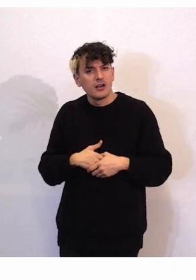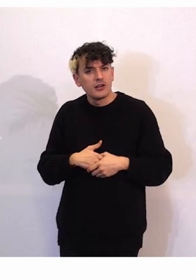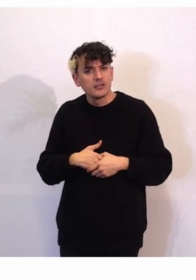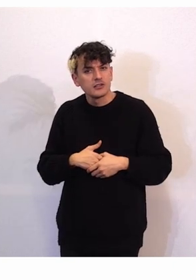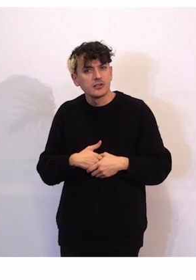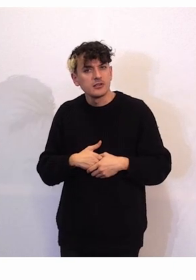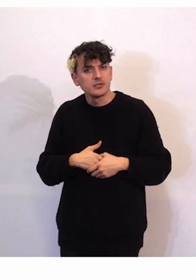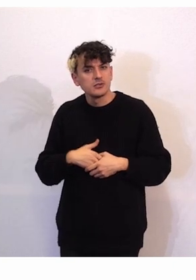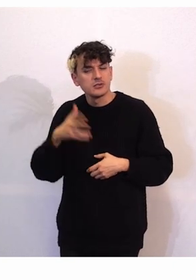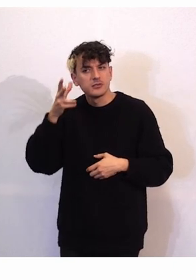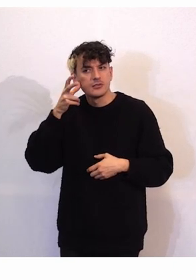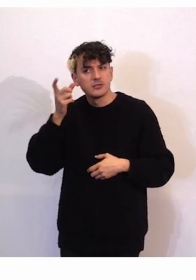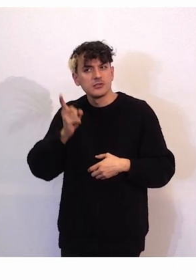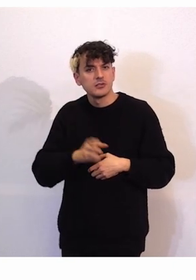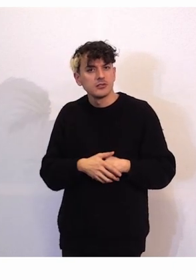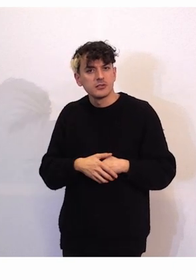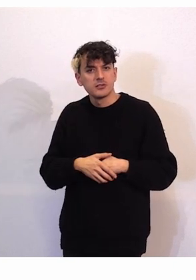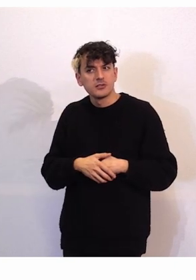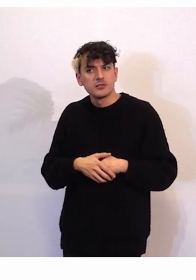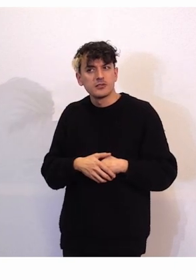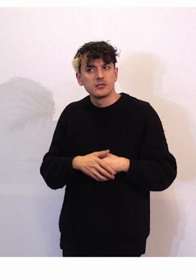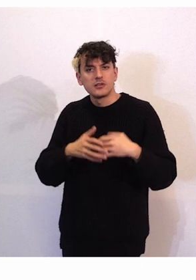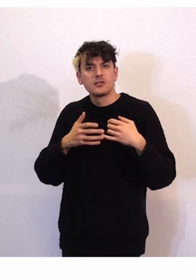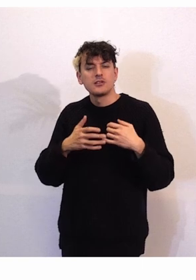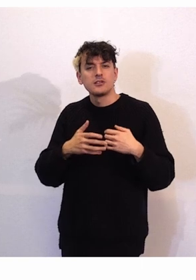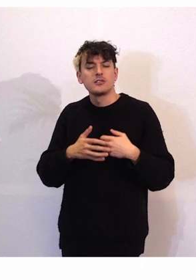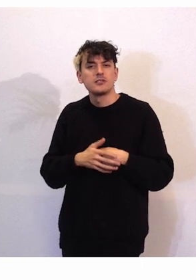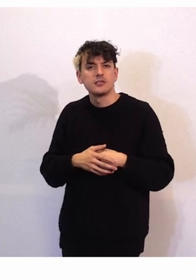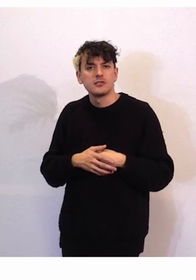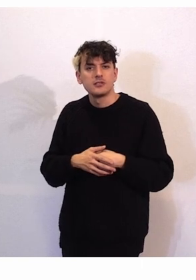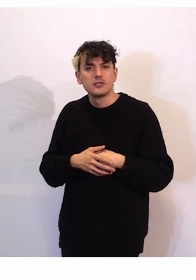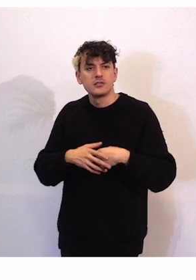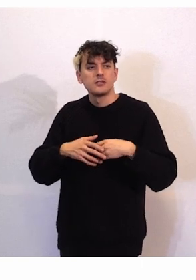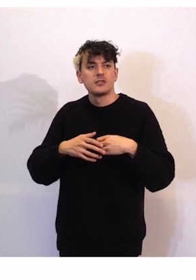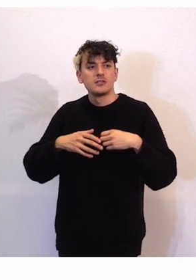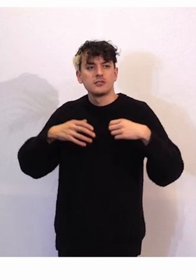cacharra esta así, pues yo creo que a Elena le recordaban las luces esas,